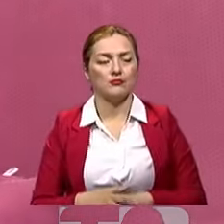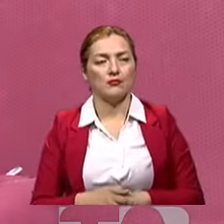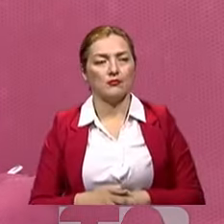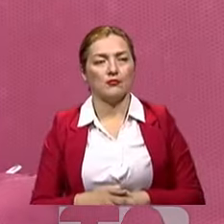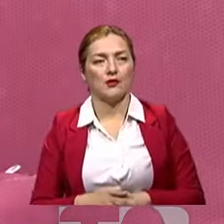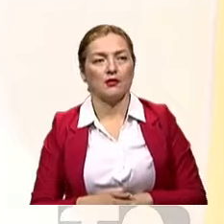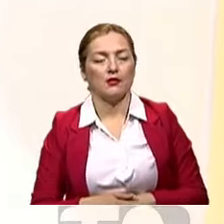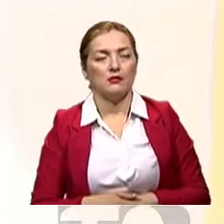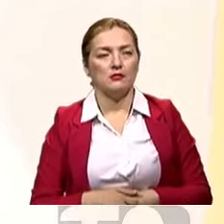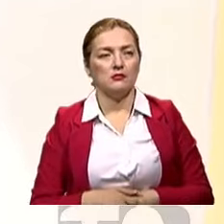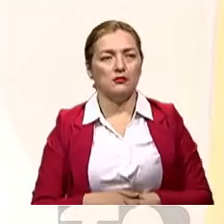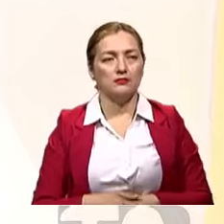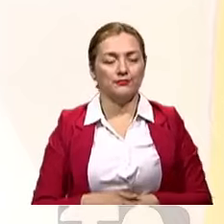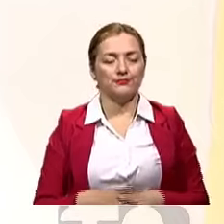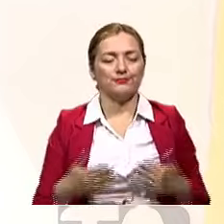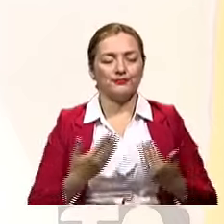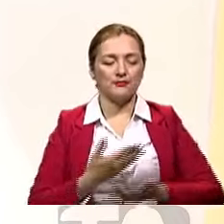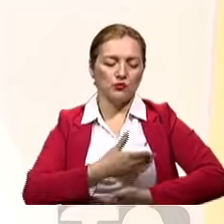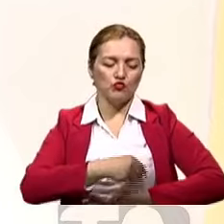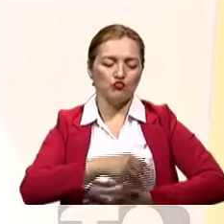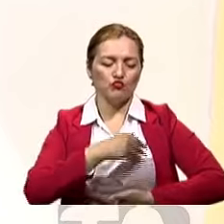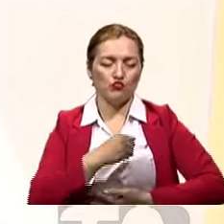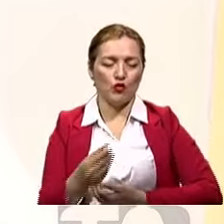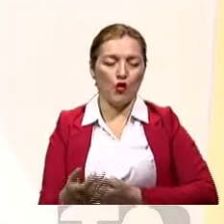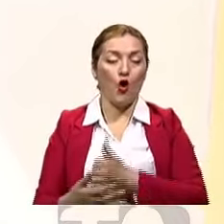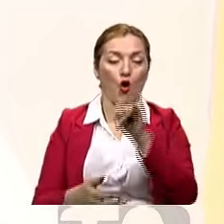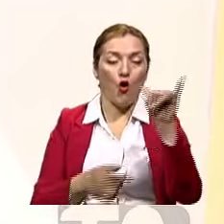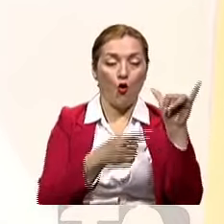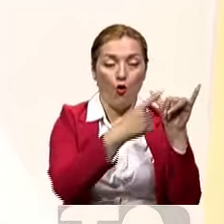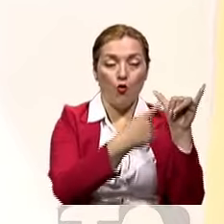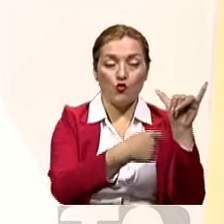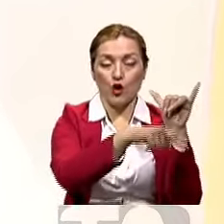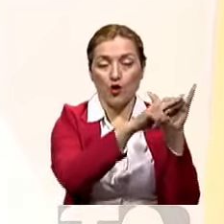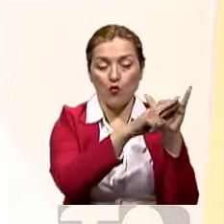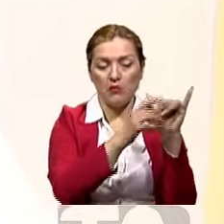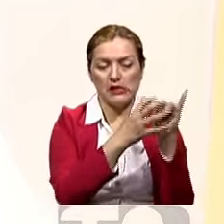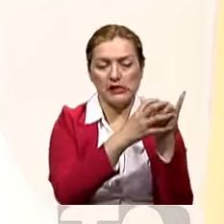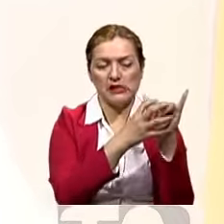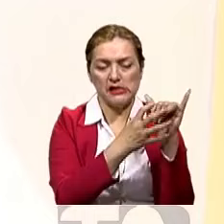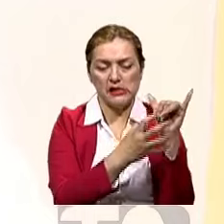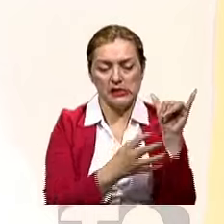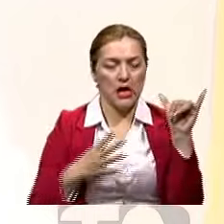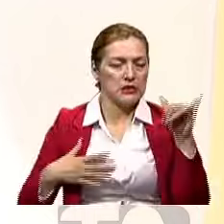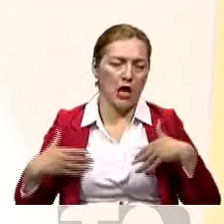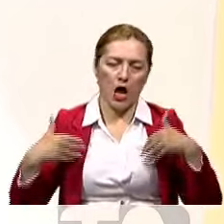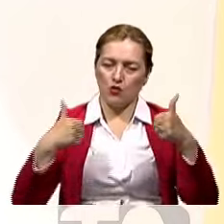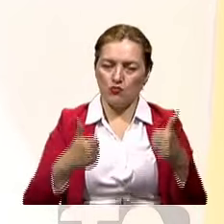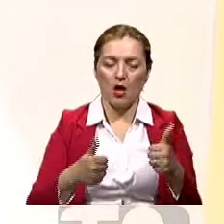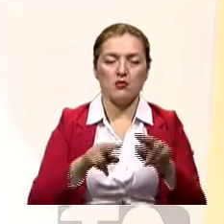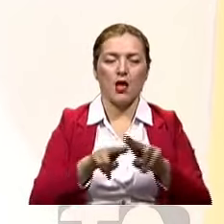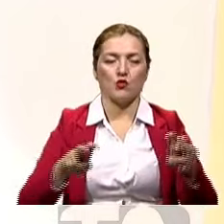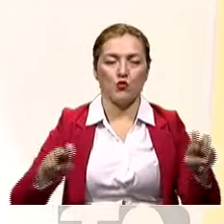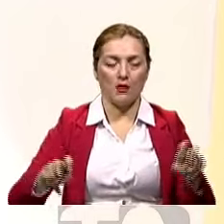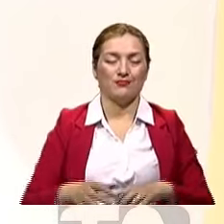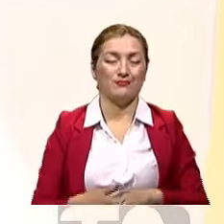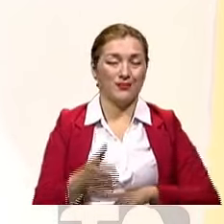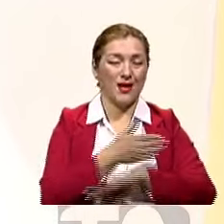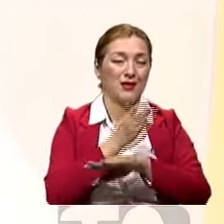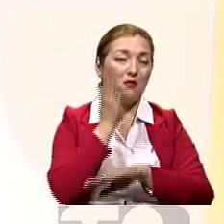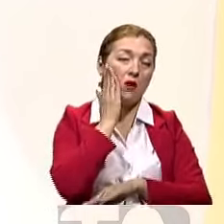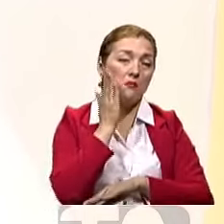lactar. Ayuda a que el útero involucione de una manera natural, hace que recupere de nuevo el peso que anteriormente